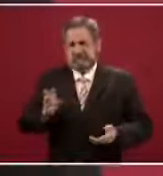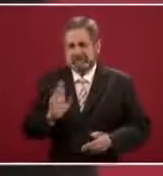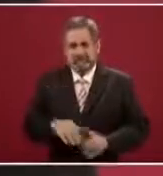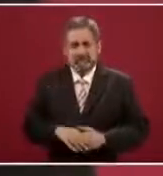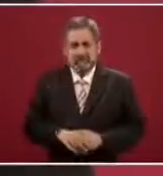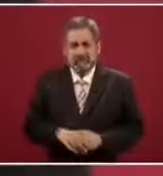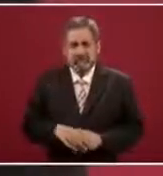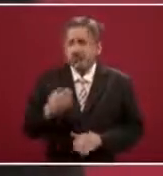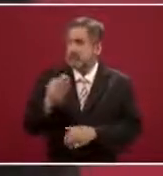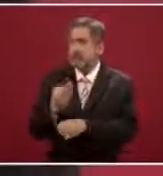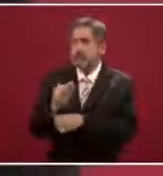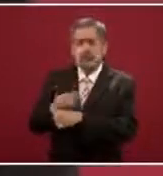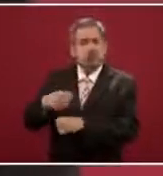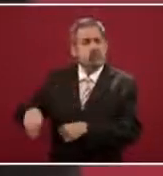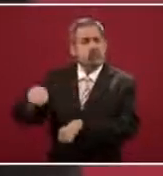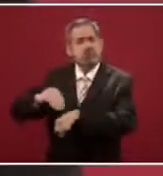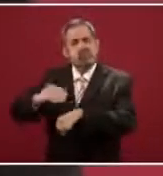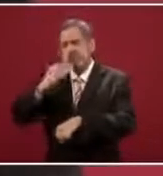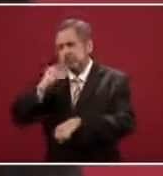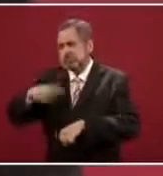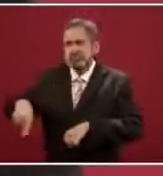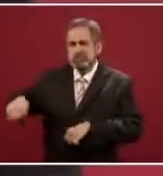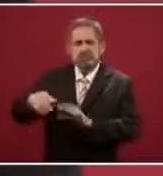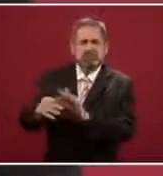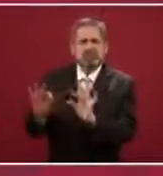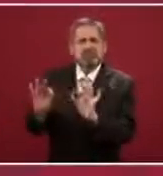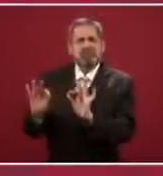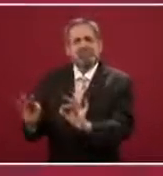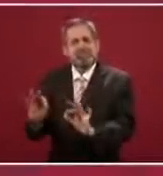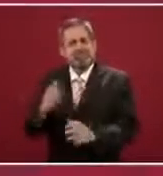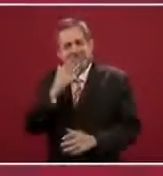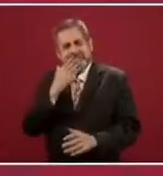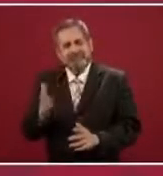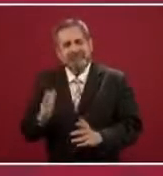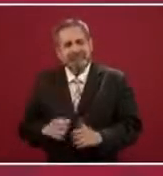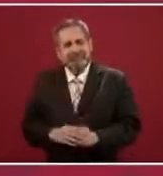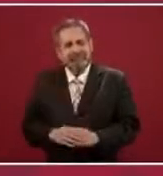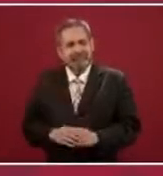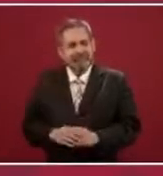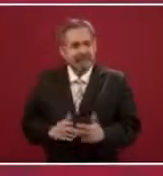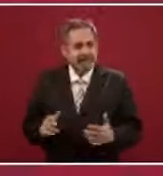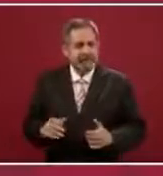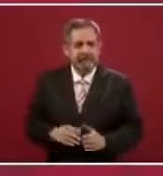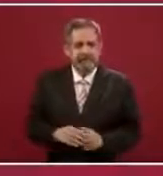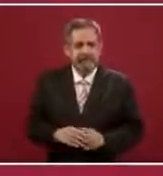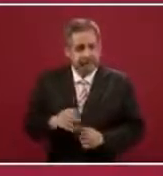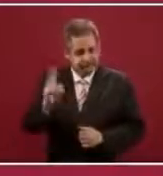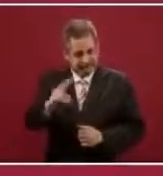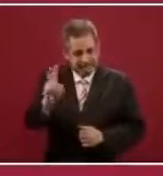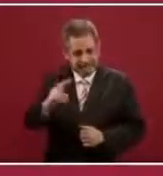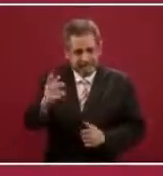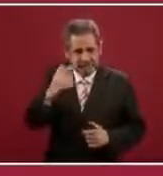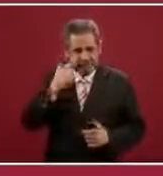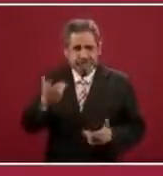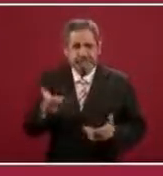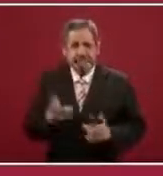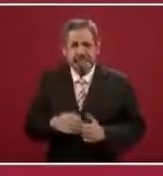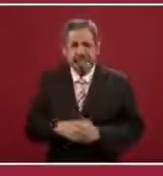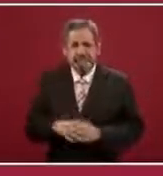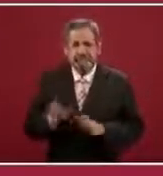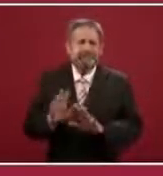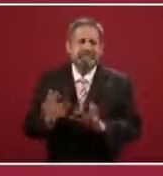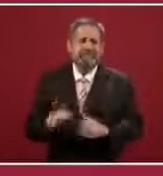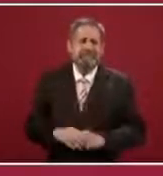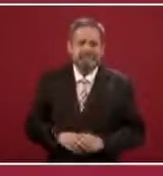se portan muy bien por qué la verdad si no